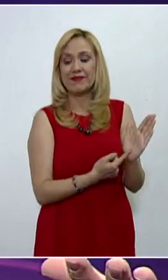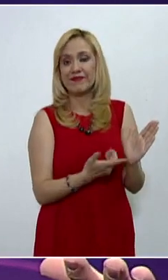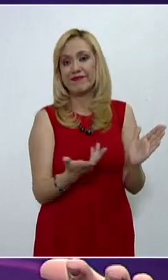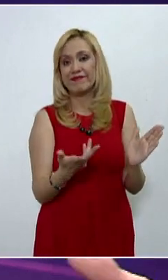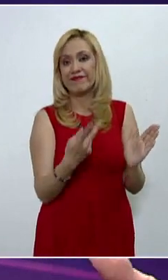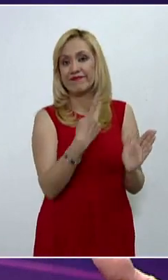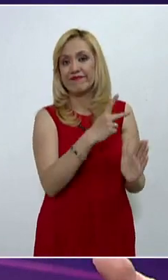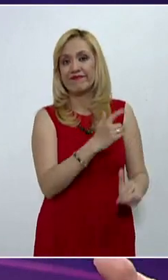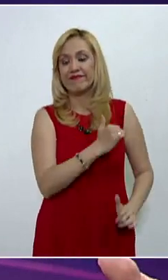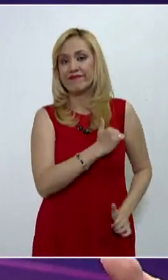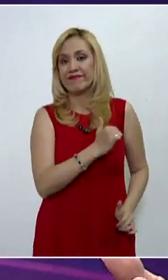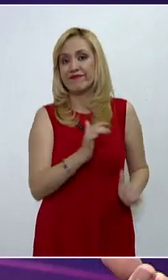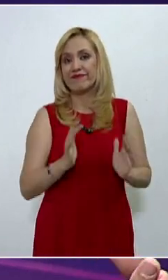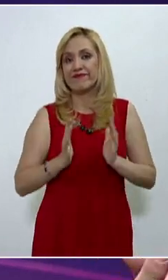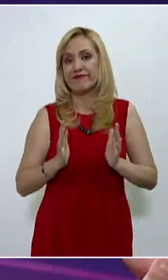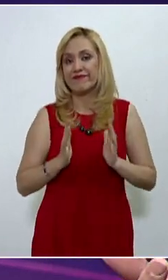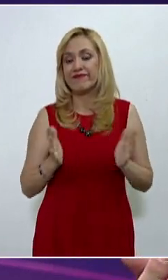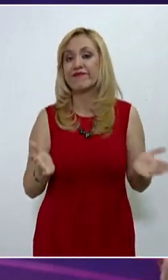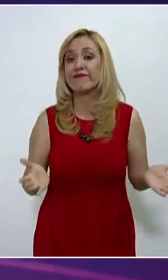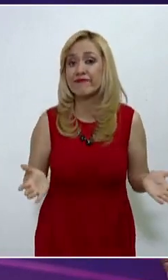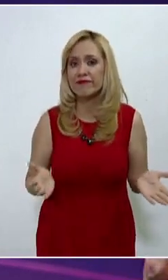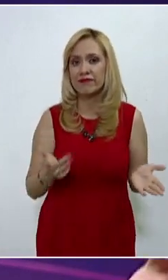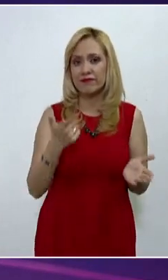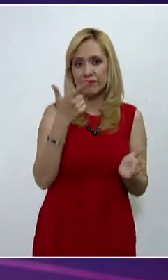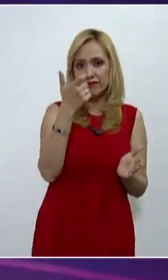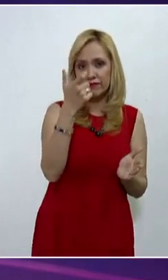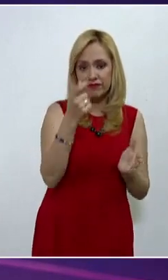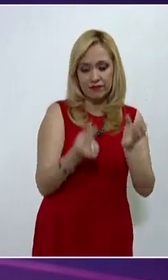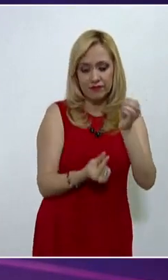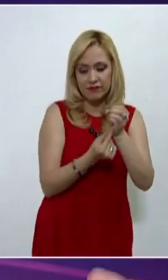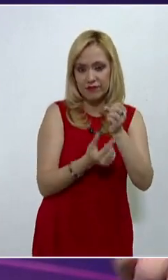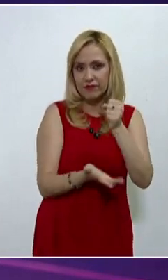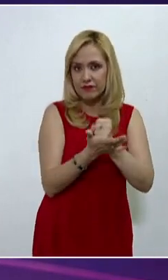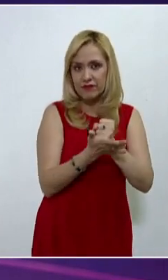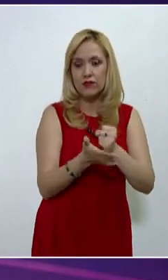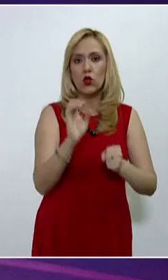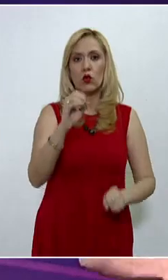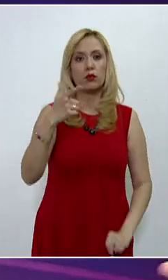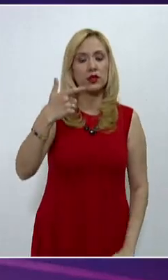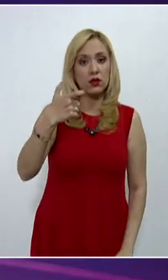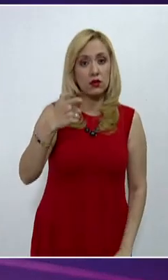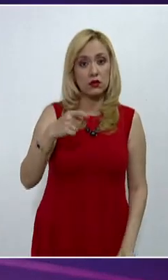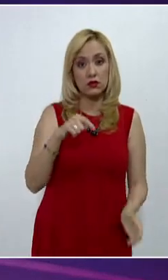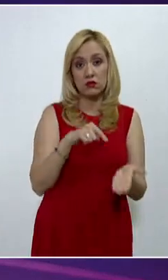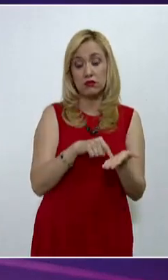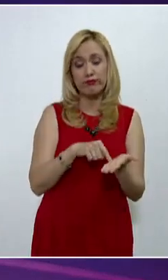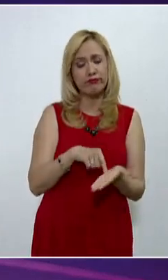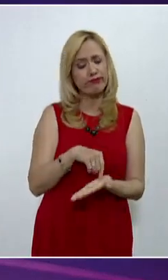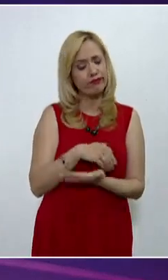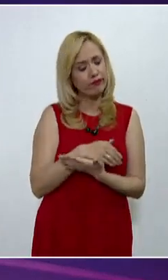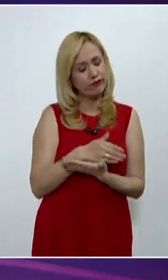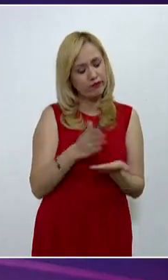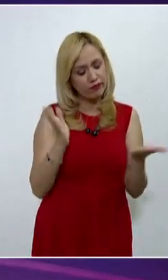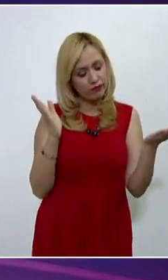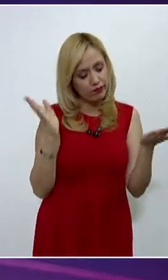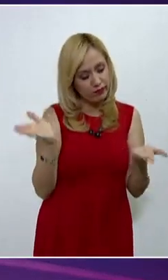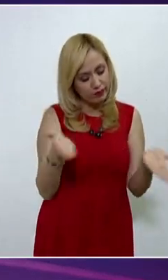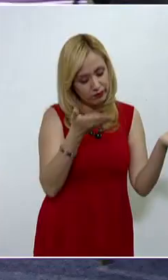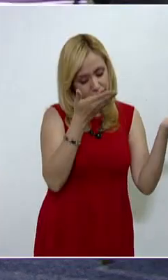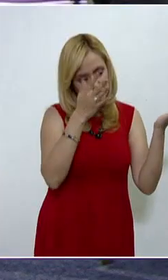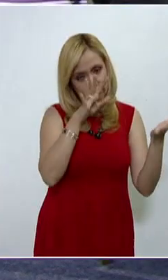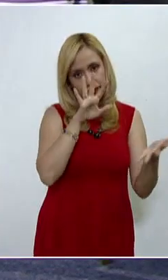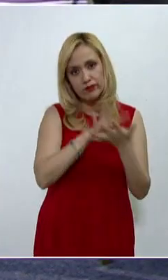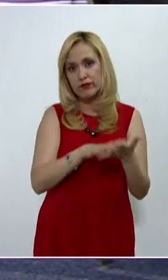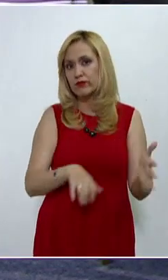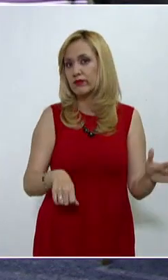de fuego de uso exclusivo, comprendiendo balas y comprendiendo pistolas, digamos. Si está ahí, al juez no le quedará más remedio que decir, se va a la cárcel de